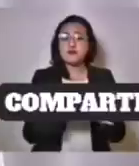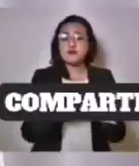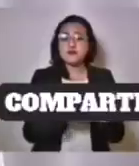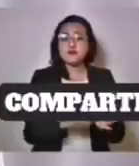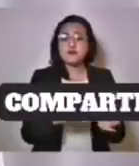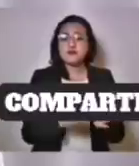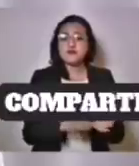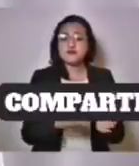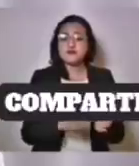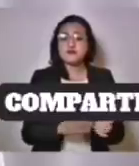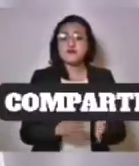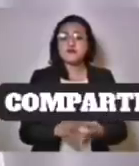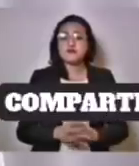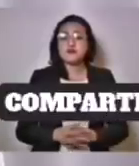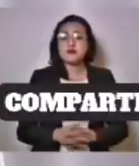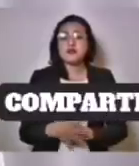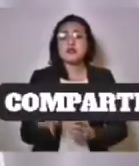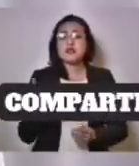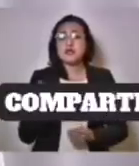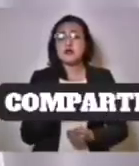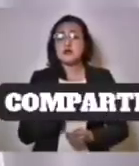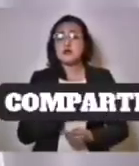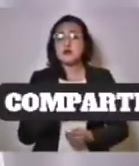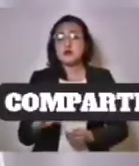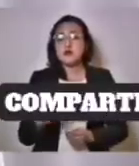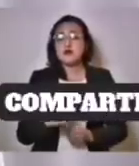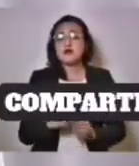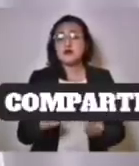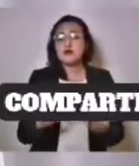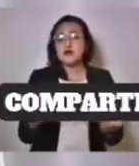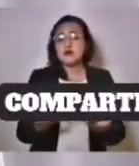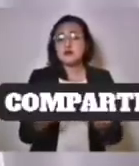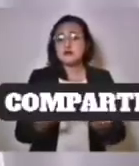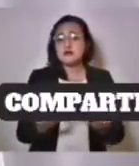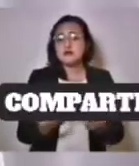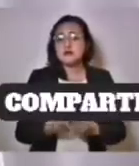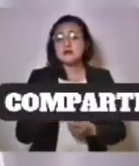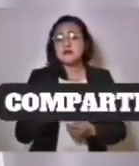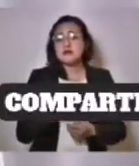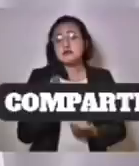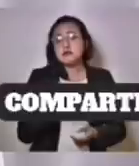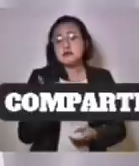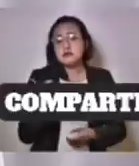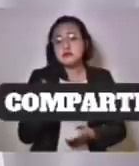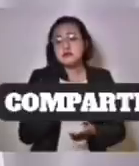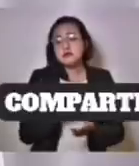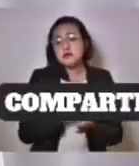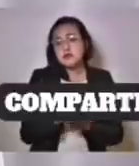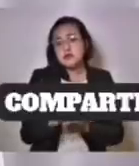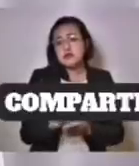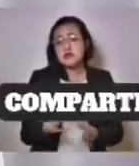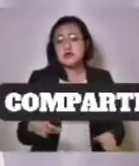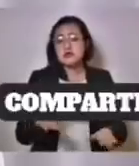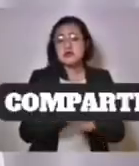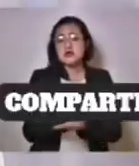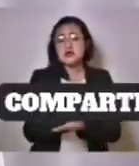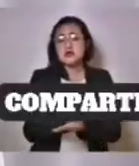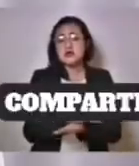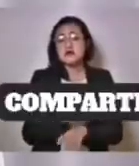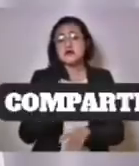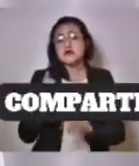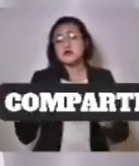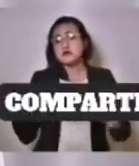documentación correspondiente y puedan hacer las gestiones si ellos deciden el cambio